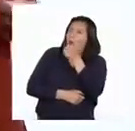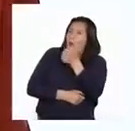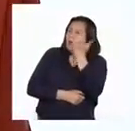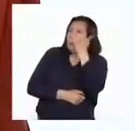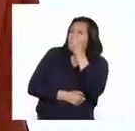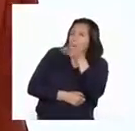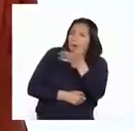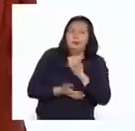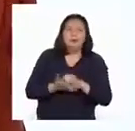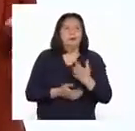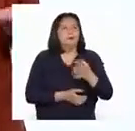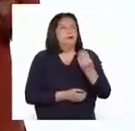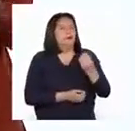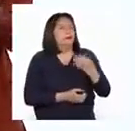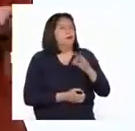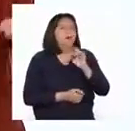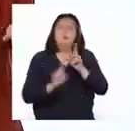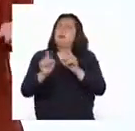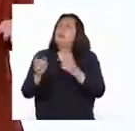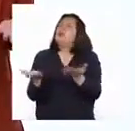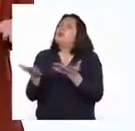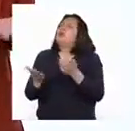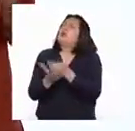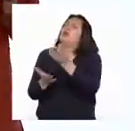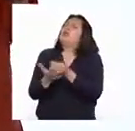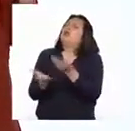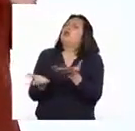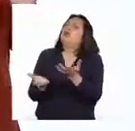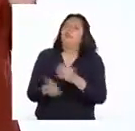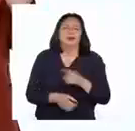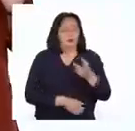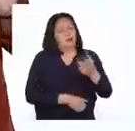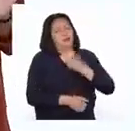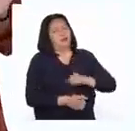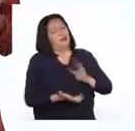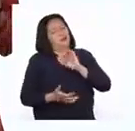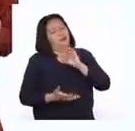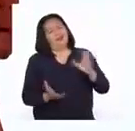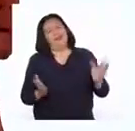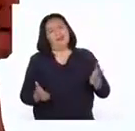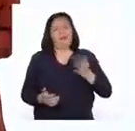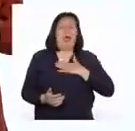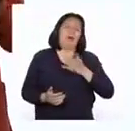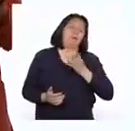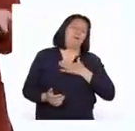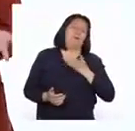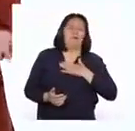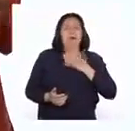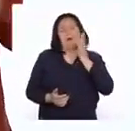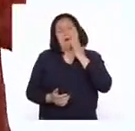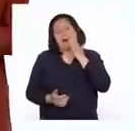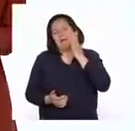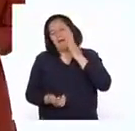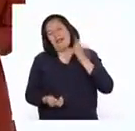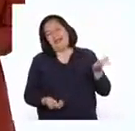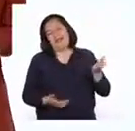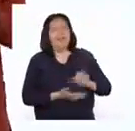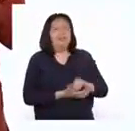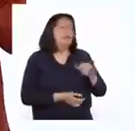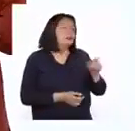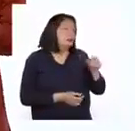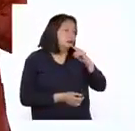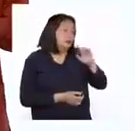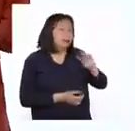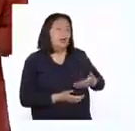chullos, porque siempre preguntaban dónde los obtenían. Sus hijos, claro, respondían que su mamá, es decir, la señora